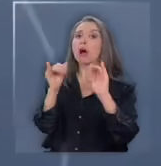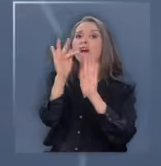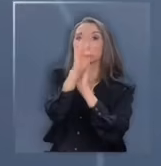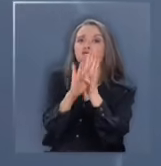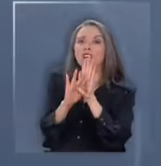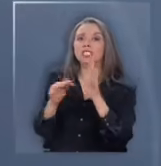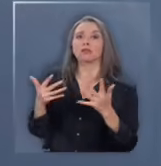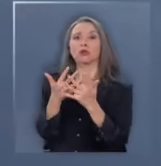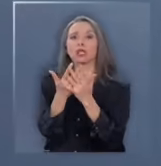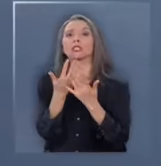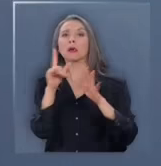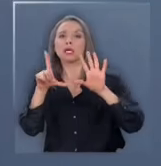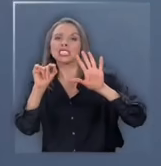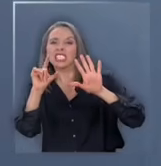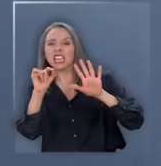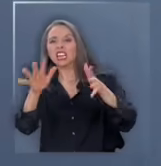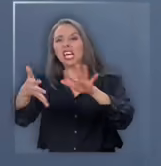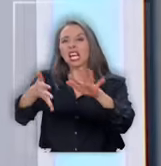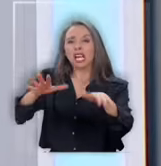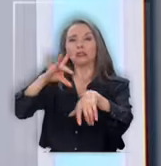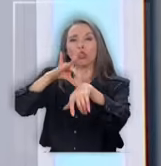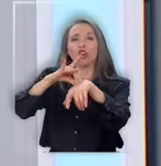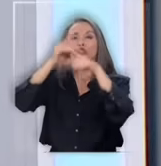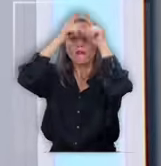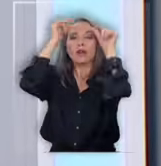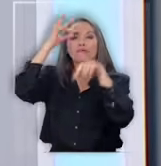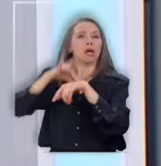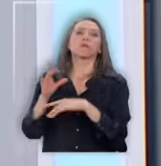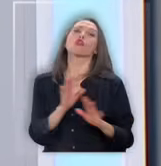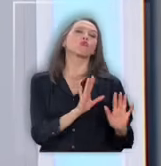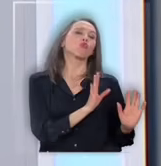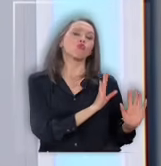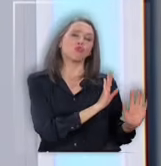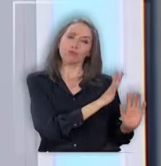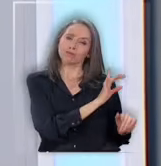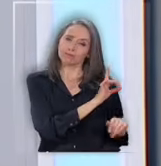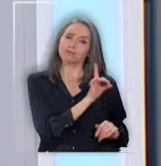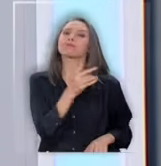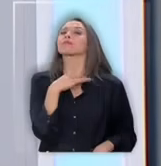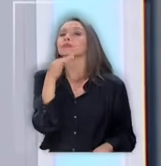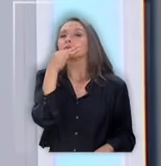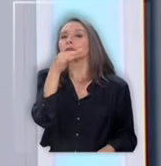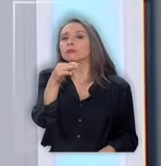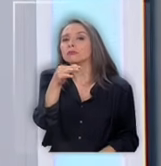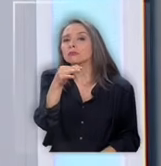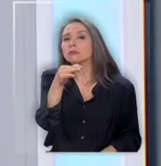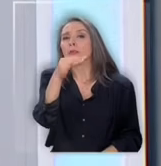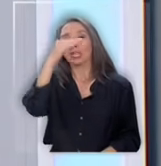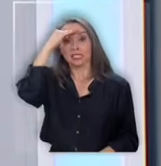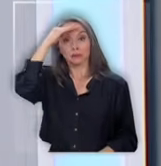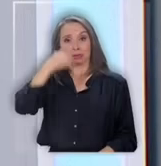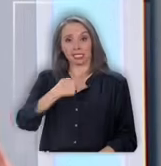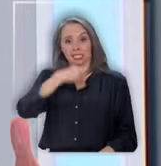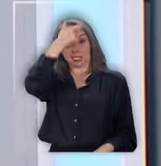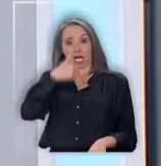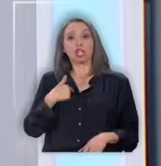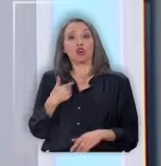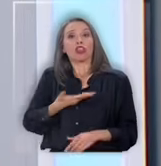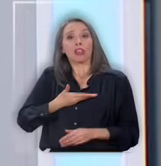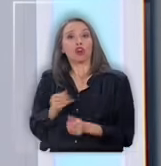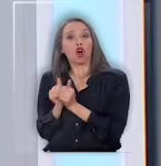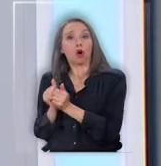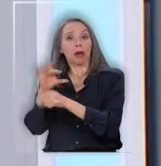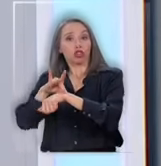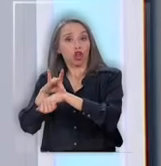70 y están así no pero lo que sí lo que sí te puedo decir es que al menos la experiencia personal tengo colegas que están